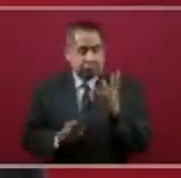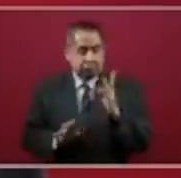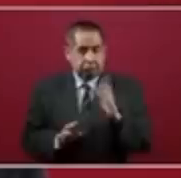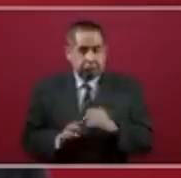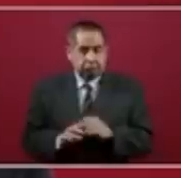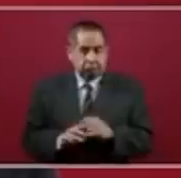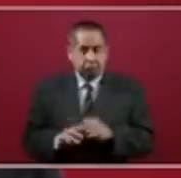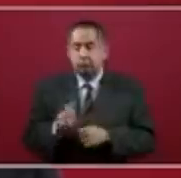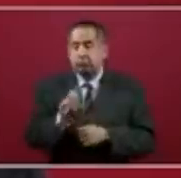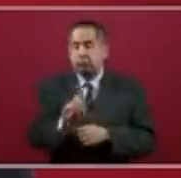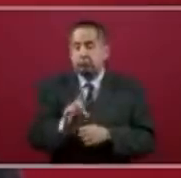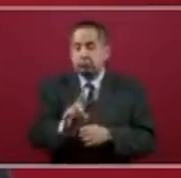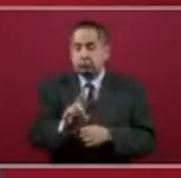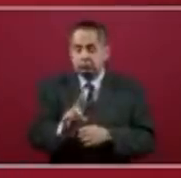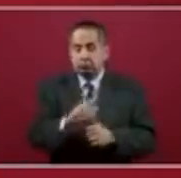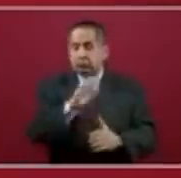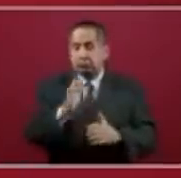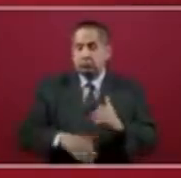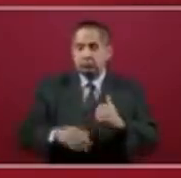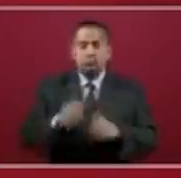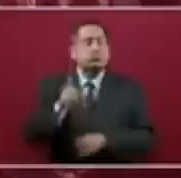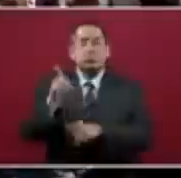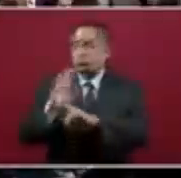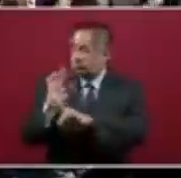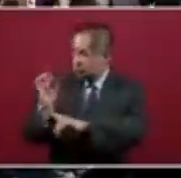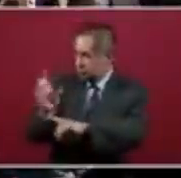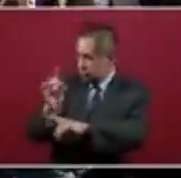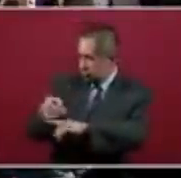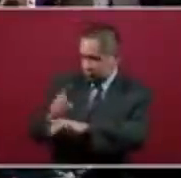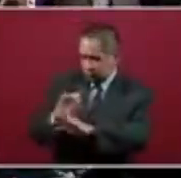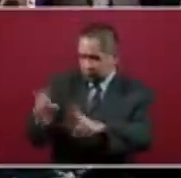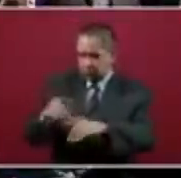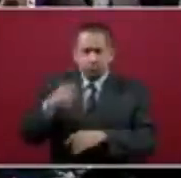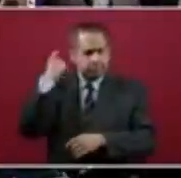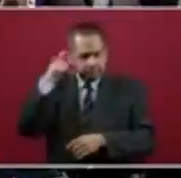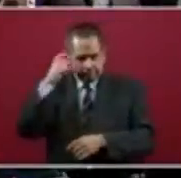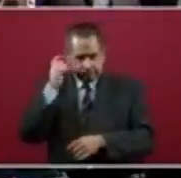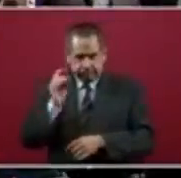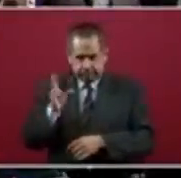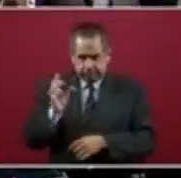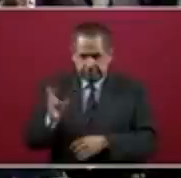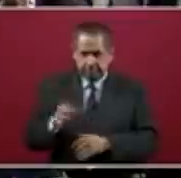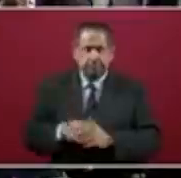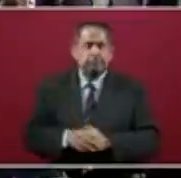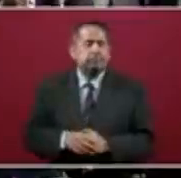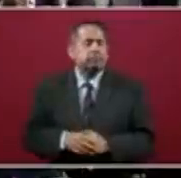El domingo terminamos Puebla. No, ya fuimos a Querétaro.